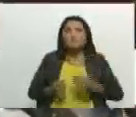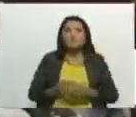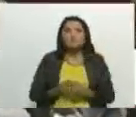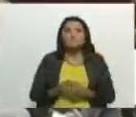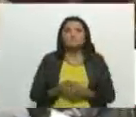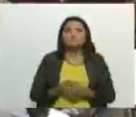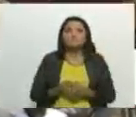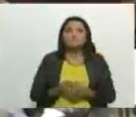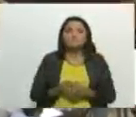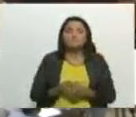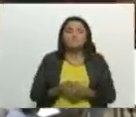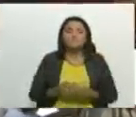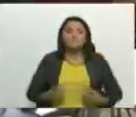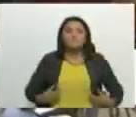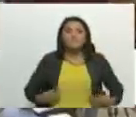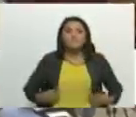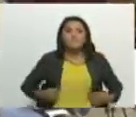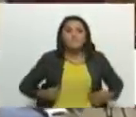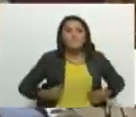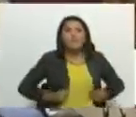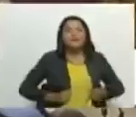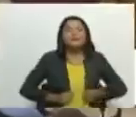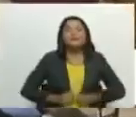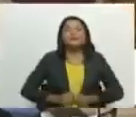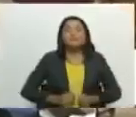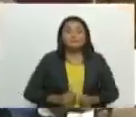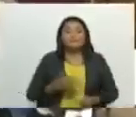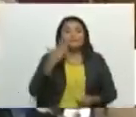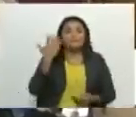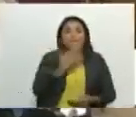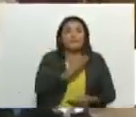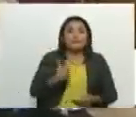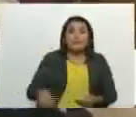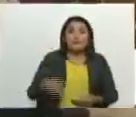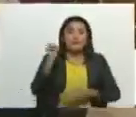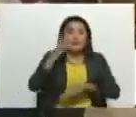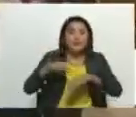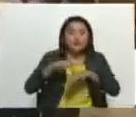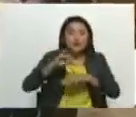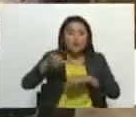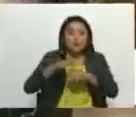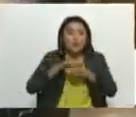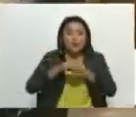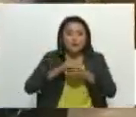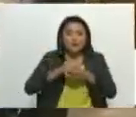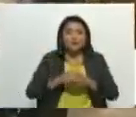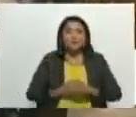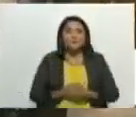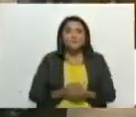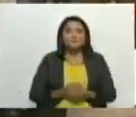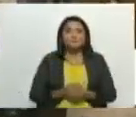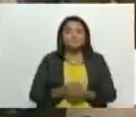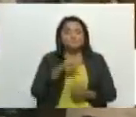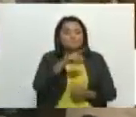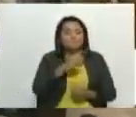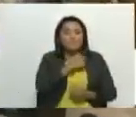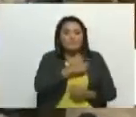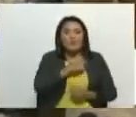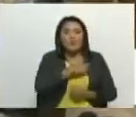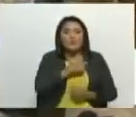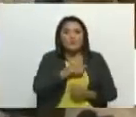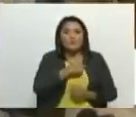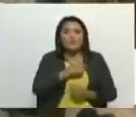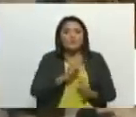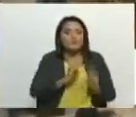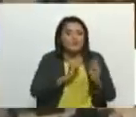sus declaraciones. Ha destacado el presidente del Parlamento venezolano que esta comisión que ha designado la tarde